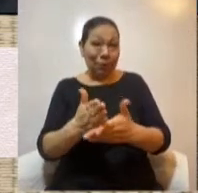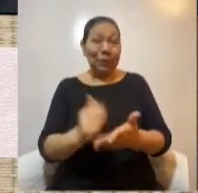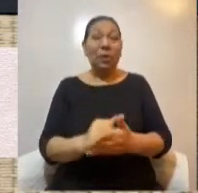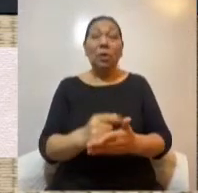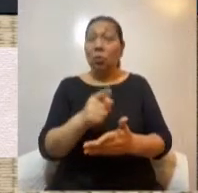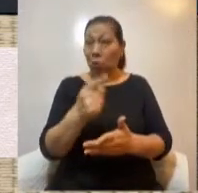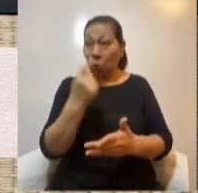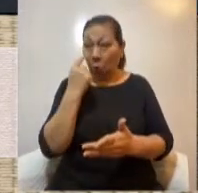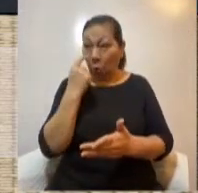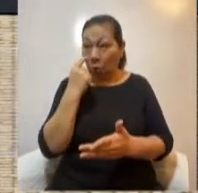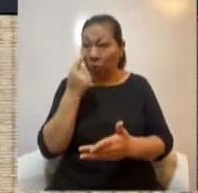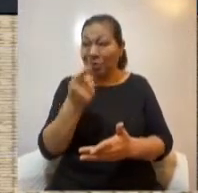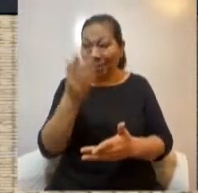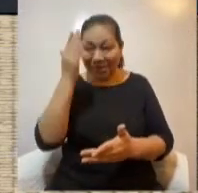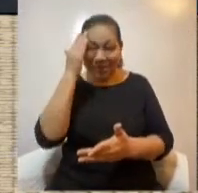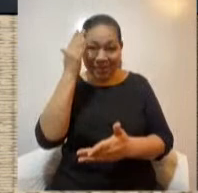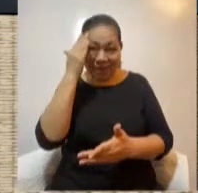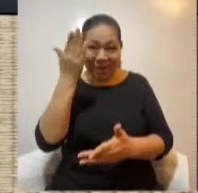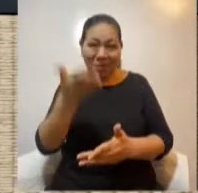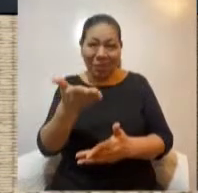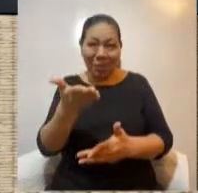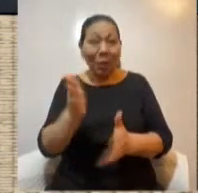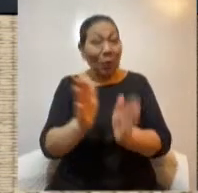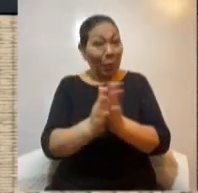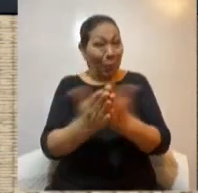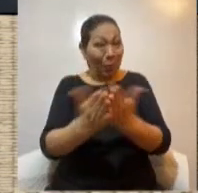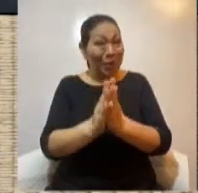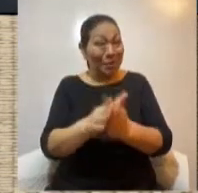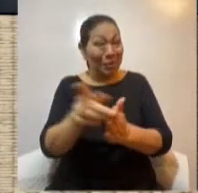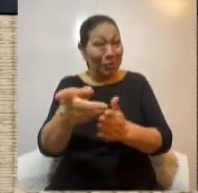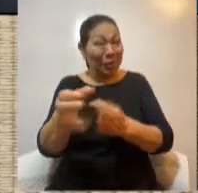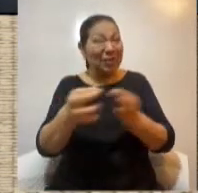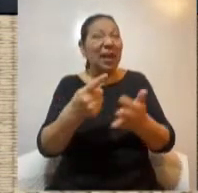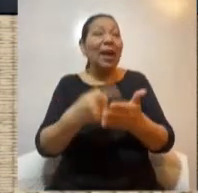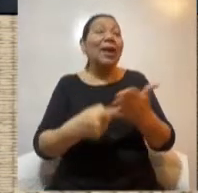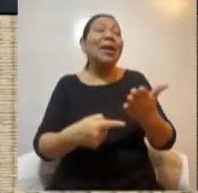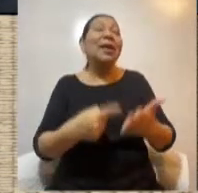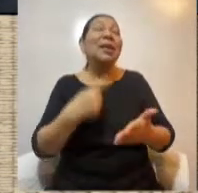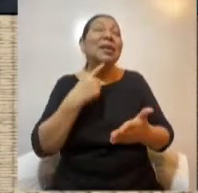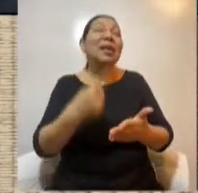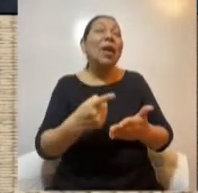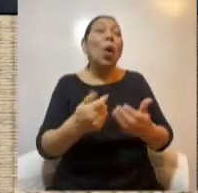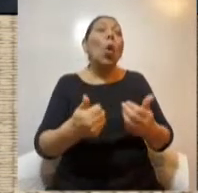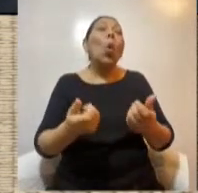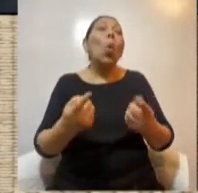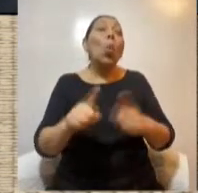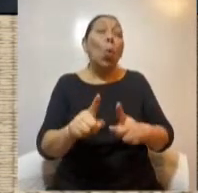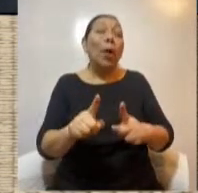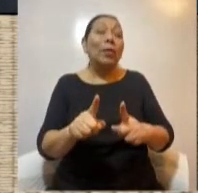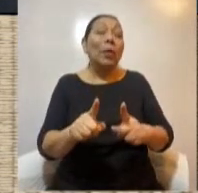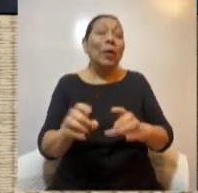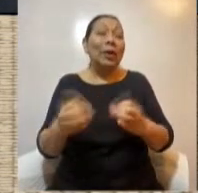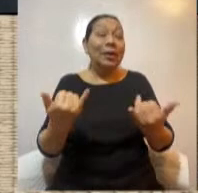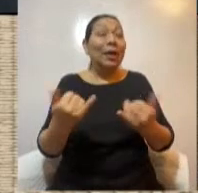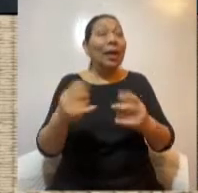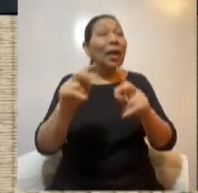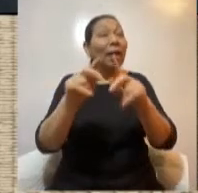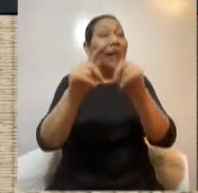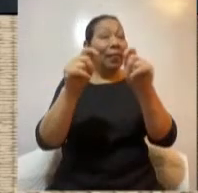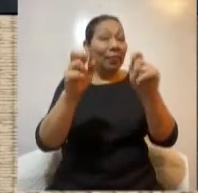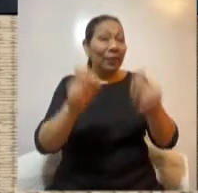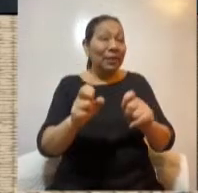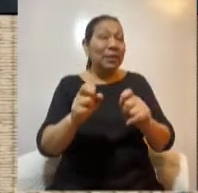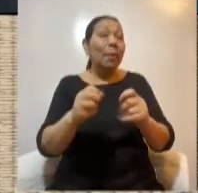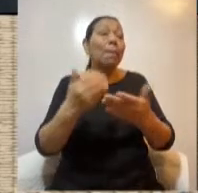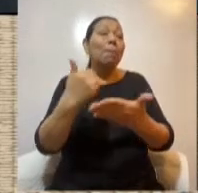proporcionalidad. Tú conoces muy bien, de hecho, tienes un libro al respecto. ¿Qué es y cuándo se aplica el test